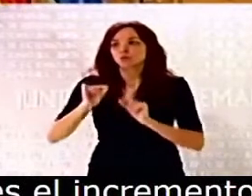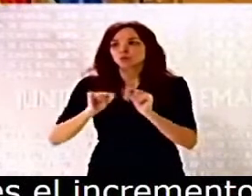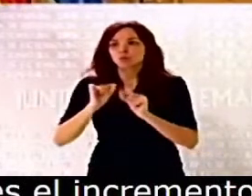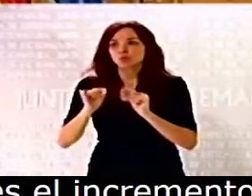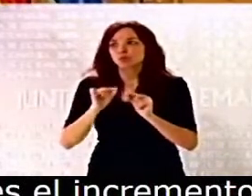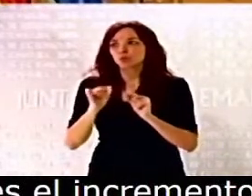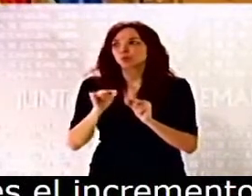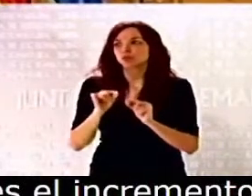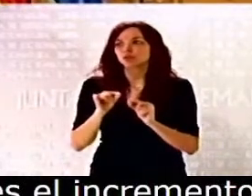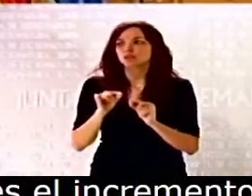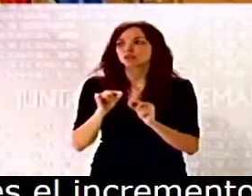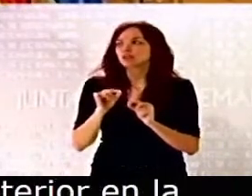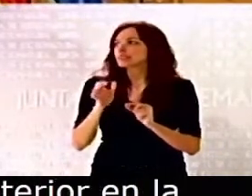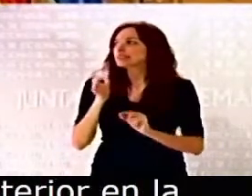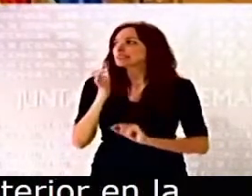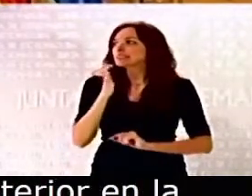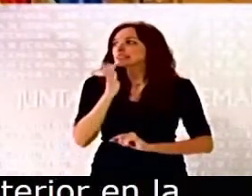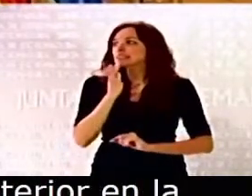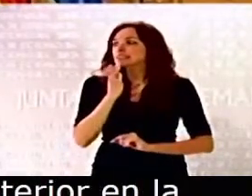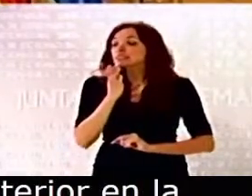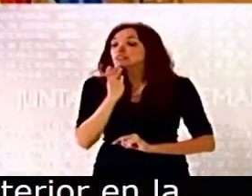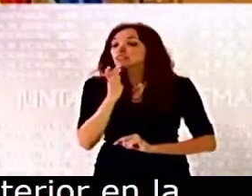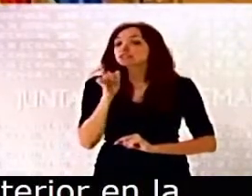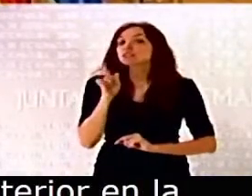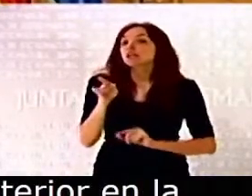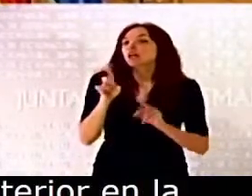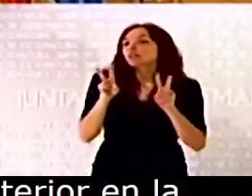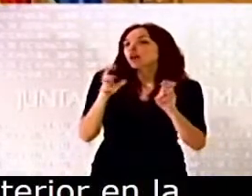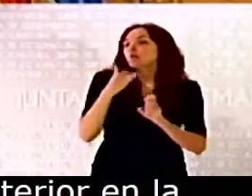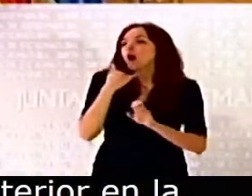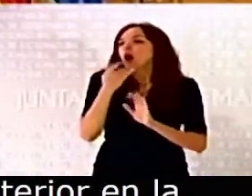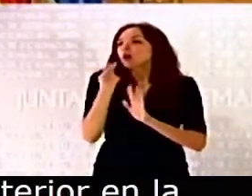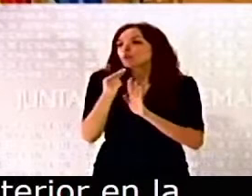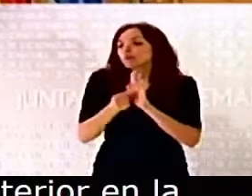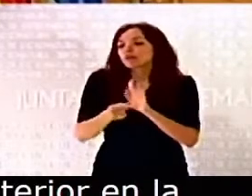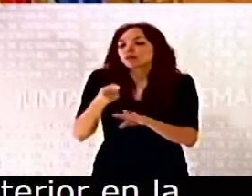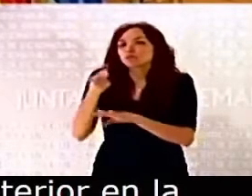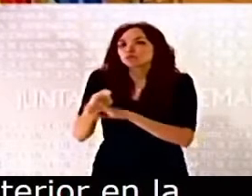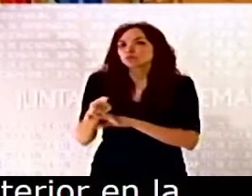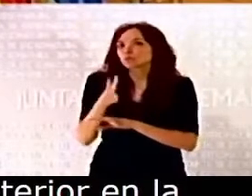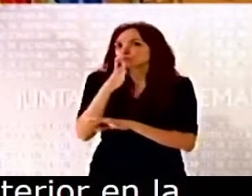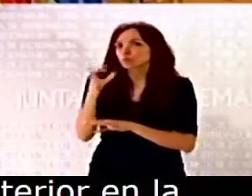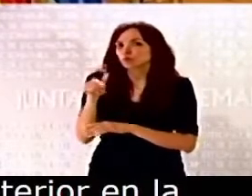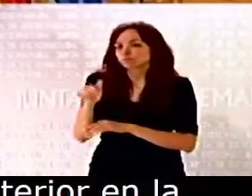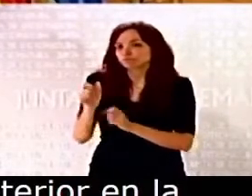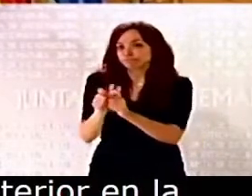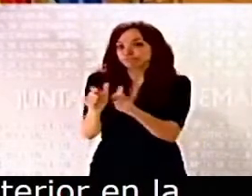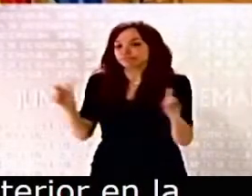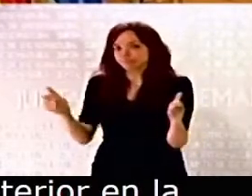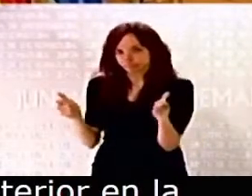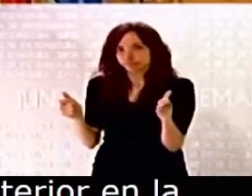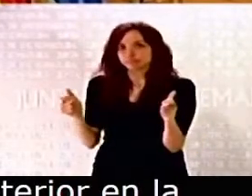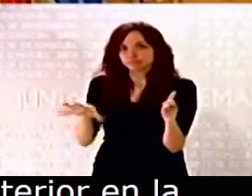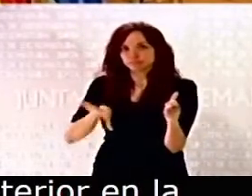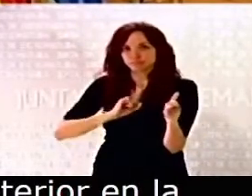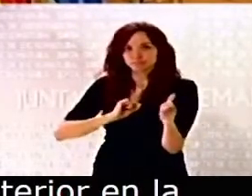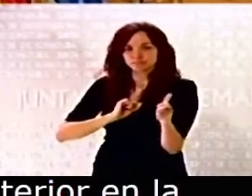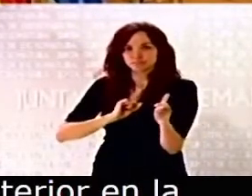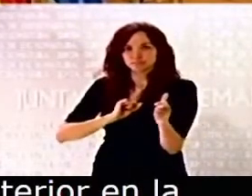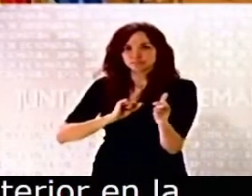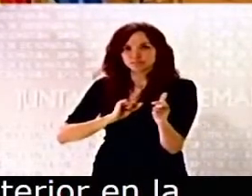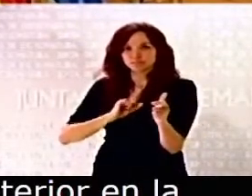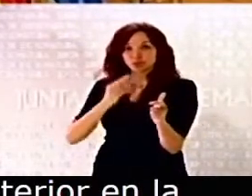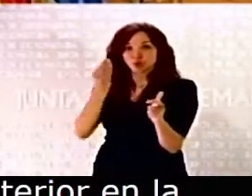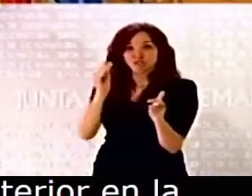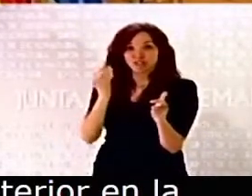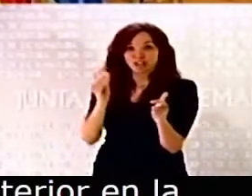de un colegio, si se ha hablado de este tema, si se piensan tomar algún tipo de medida por el tema del crecimiento de la incidencia en